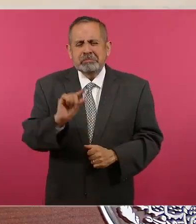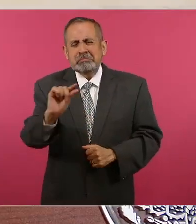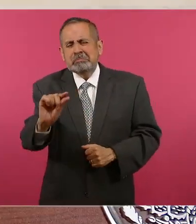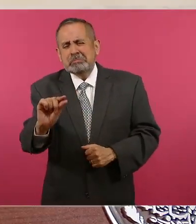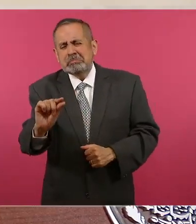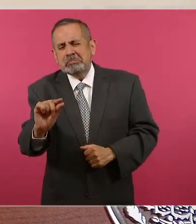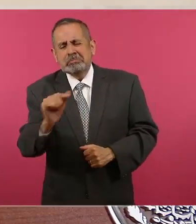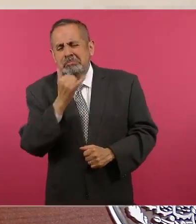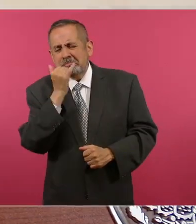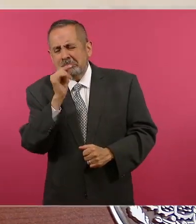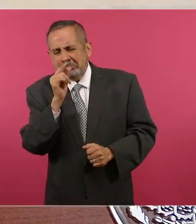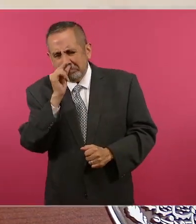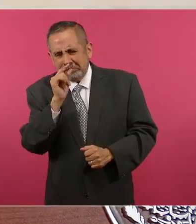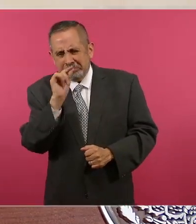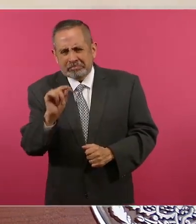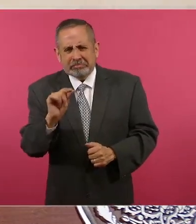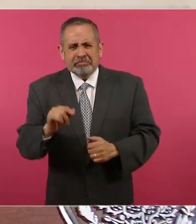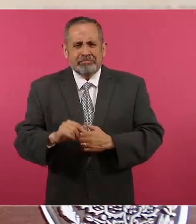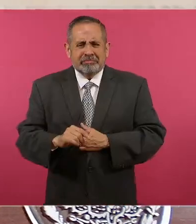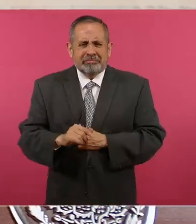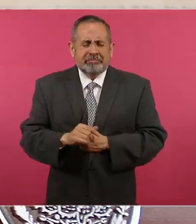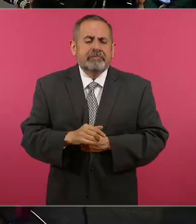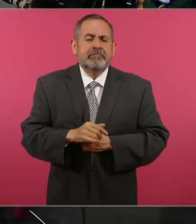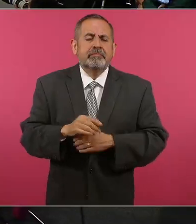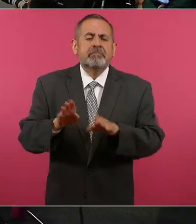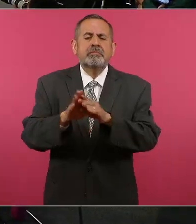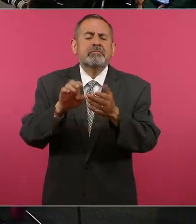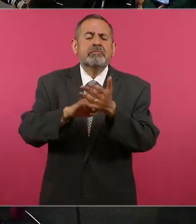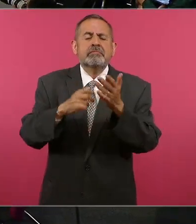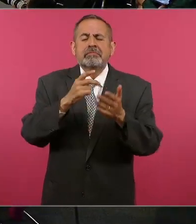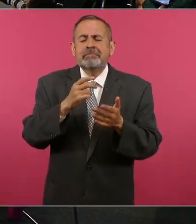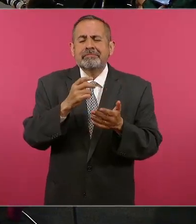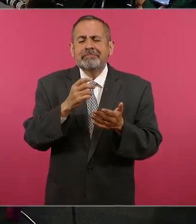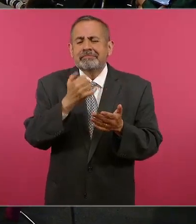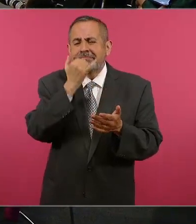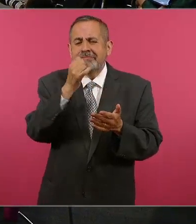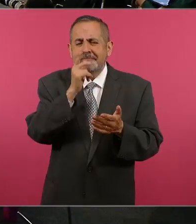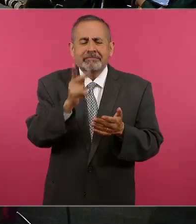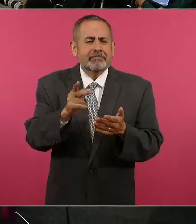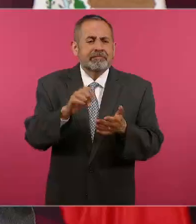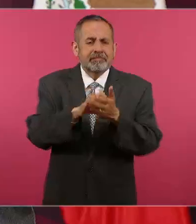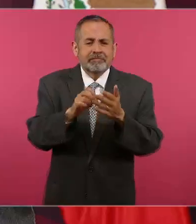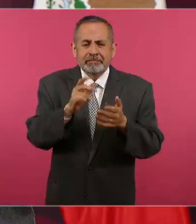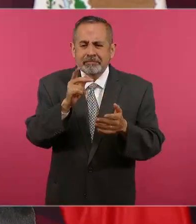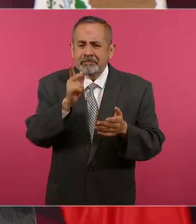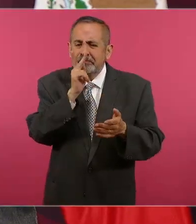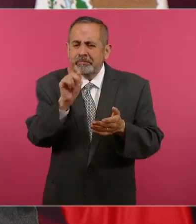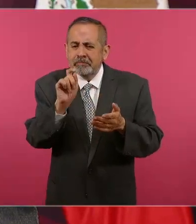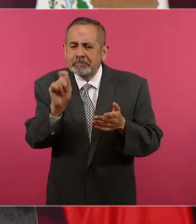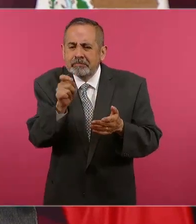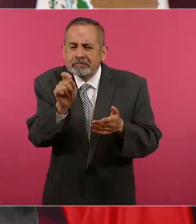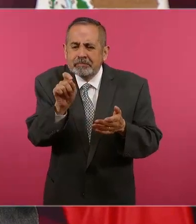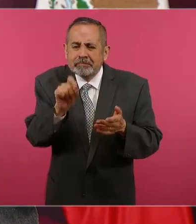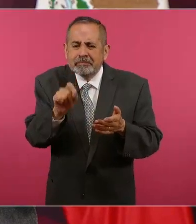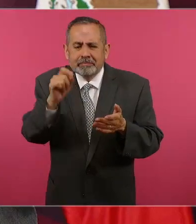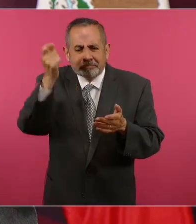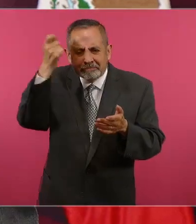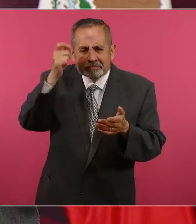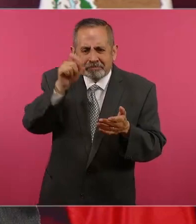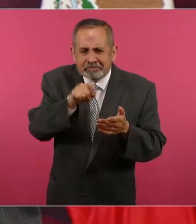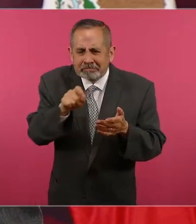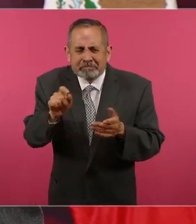pocos, muy pocos. ¿Cómo cuáles? Errores en algunos casos ortográficos, pero